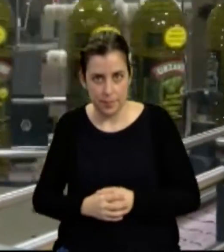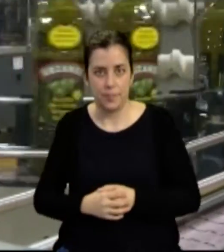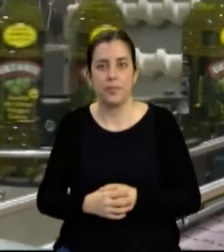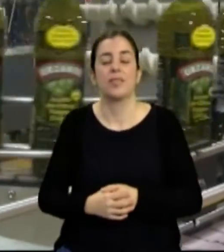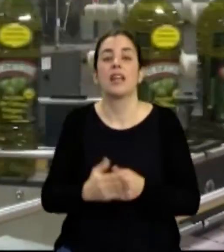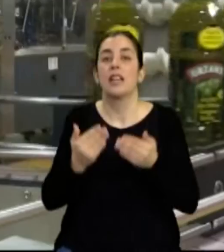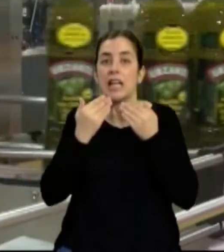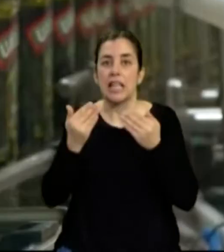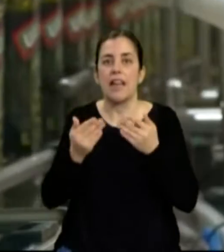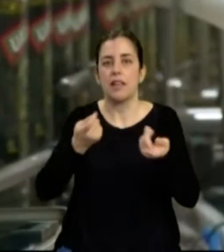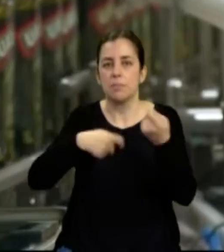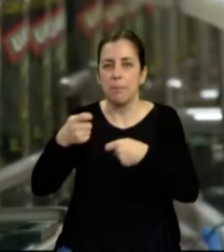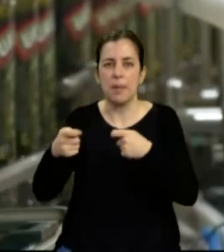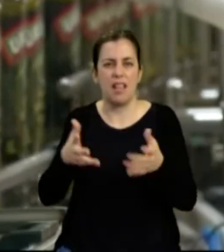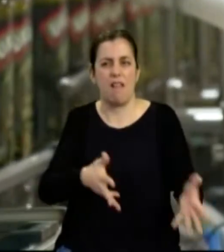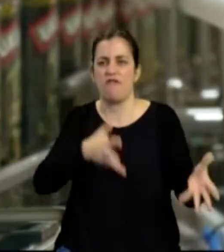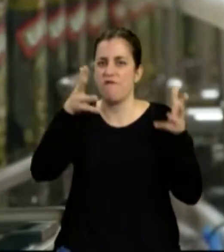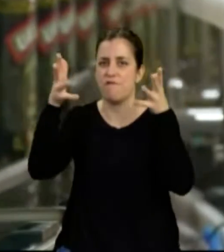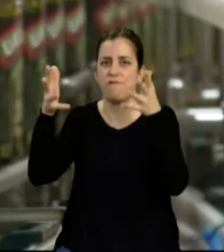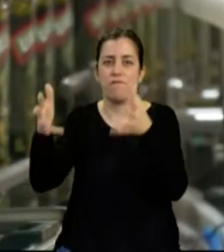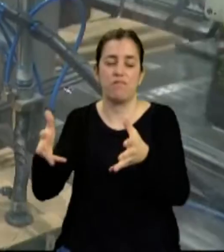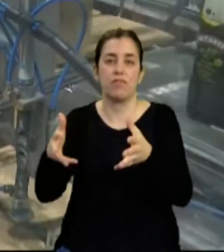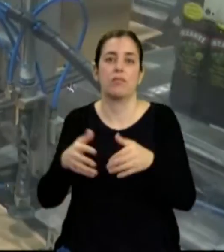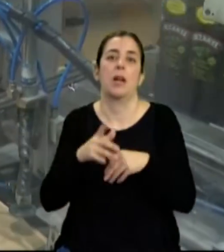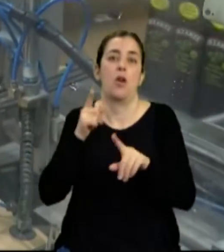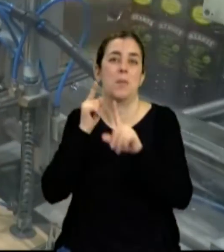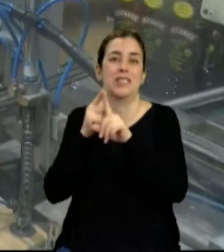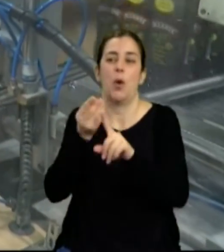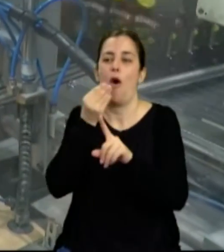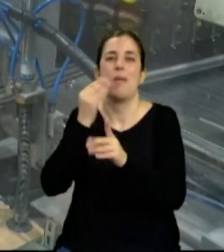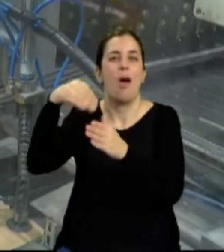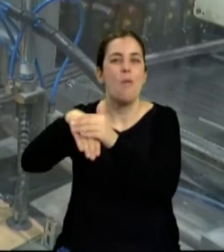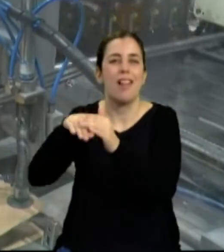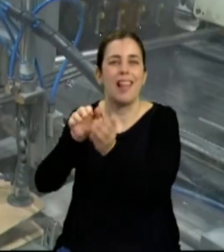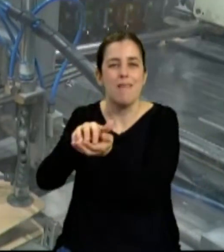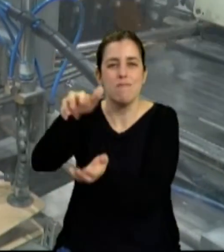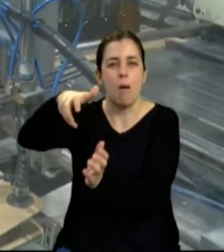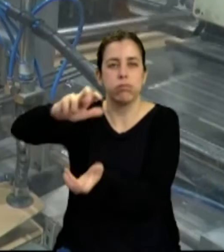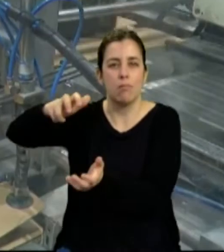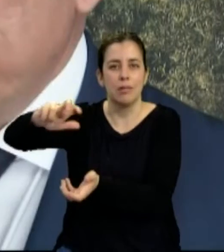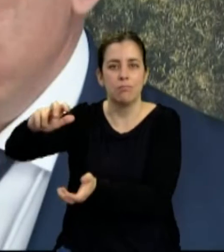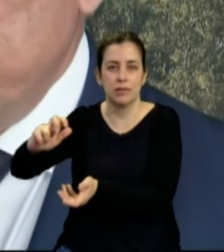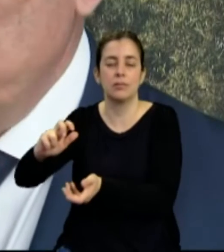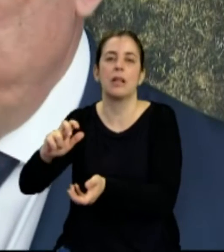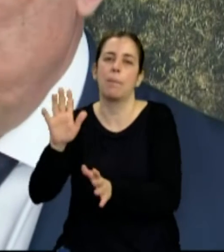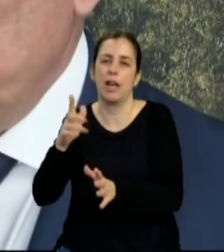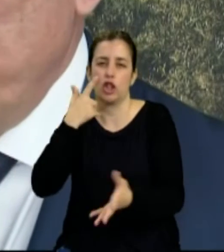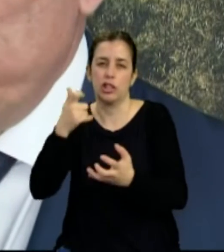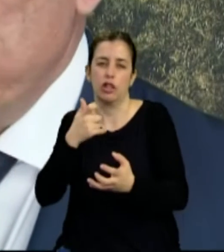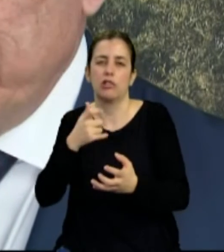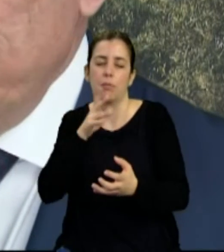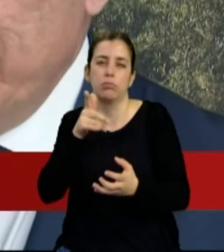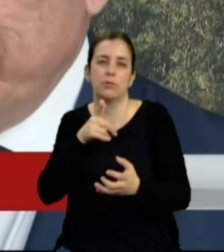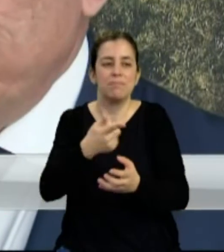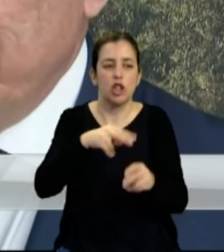comercialización a granel para industrias conserveras se mantiene prácticamente intacta, el cierre de la hostelería lo están notando. Pues es la que más está sufriendo. Bueno, la